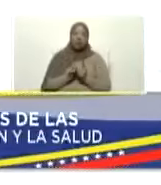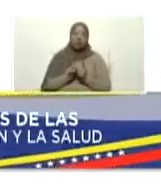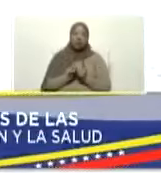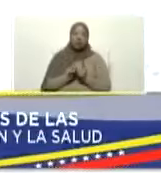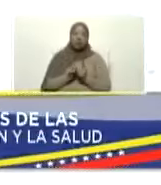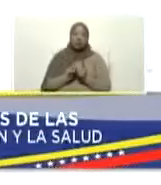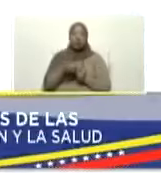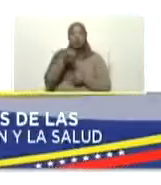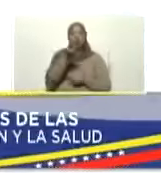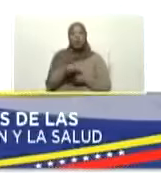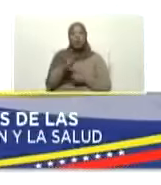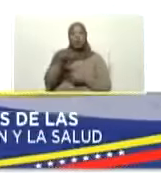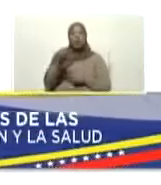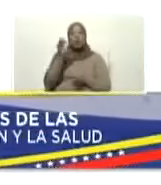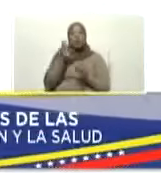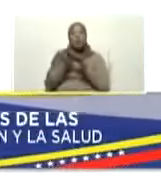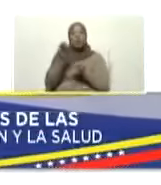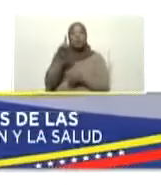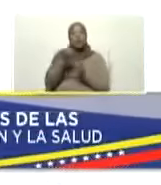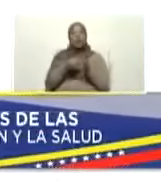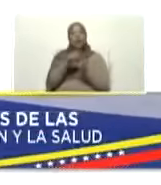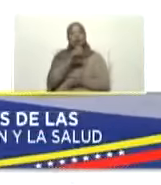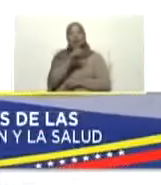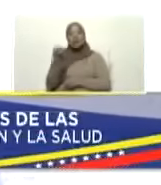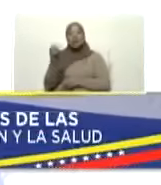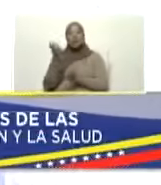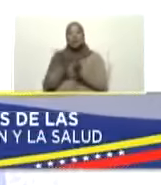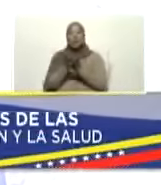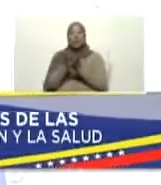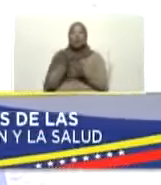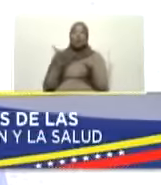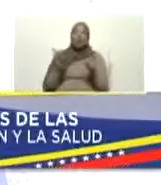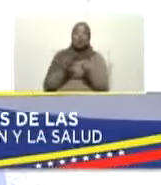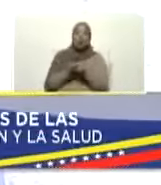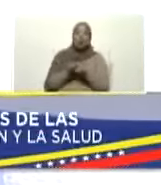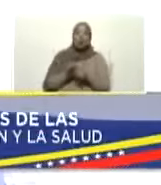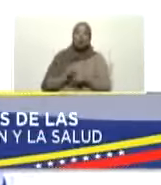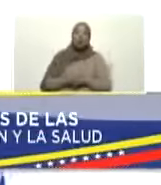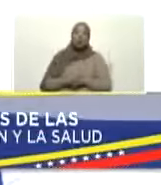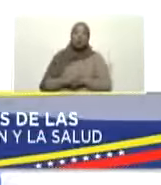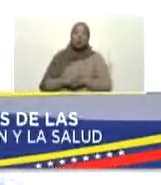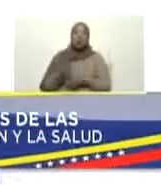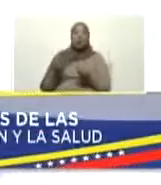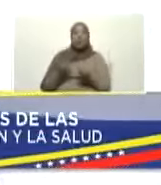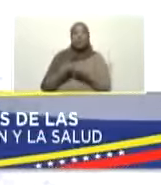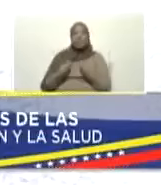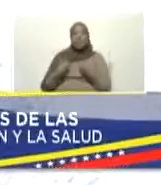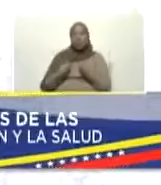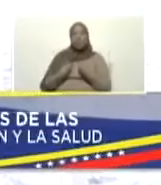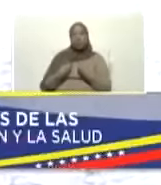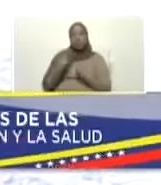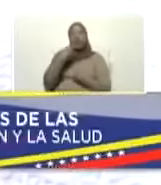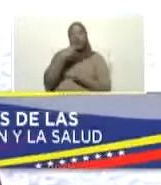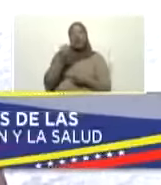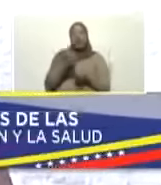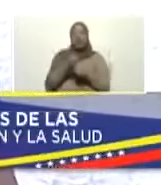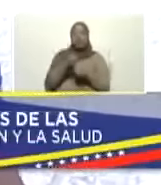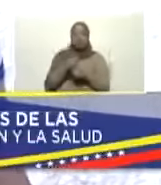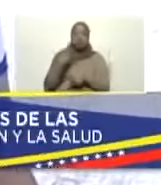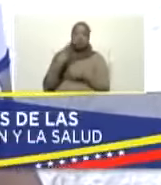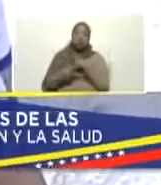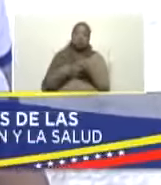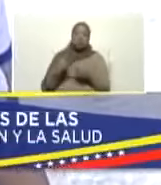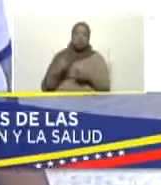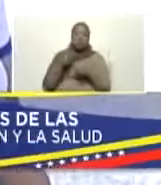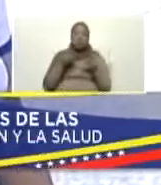Si una persona con suerte vive 100 años, 100 años es poco. Si vive 80, más poquito. Si vive